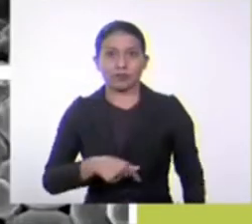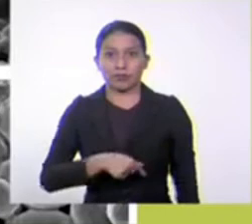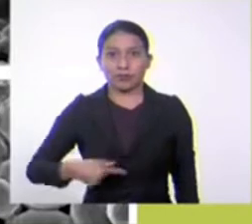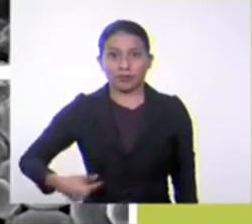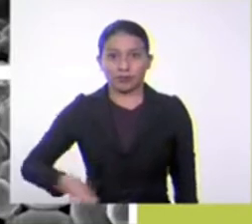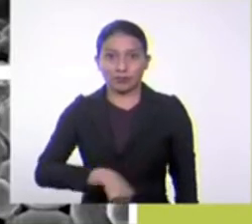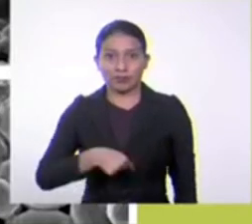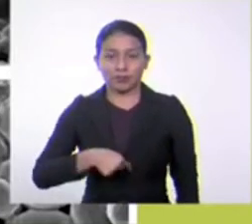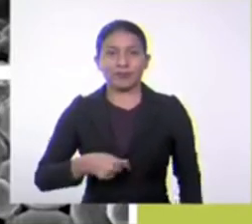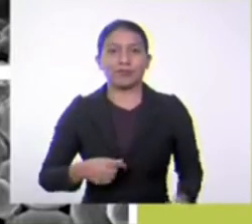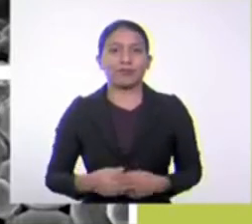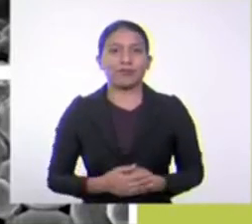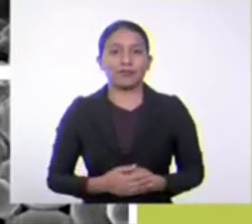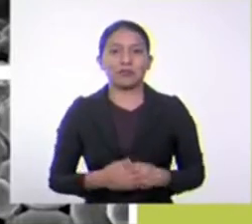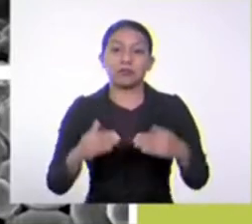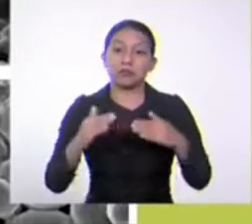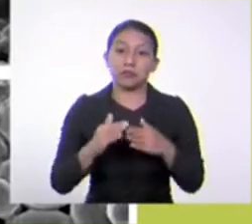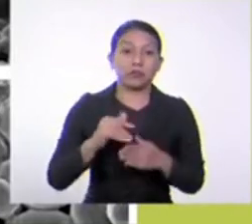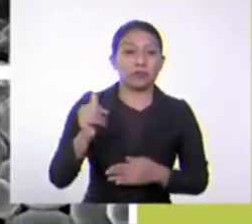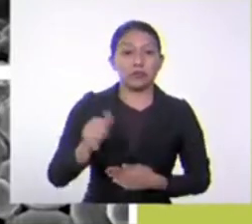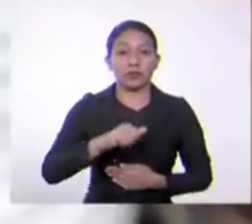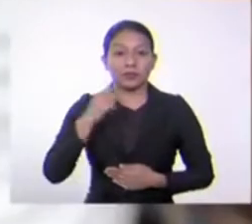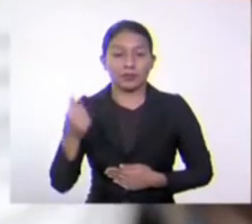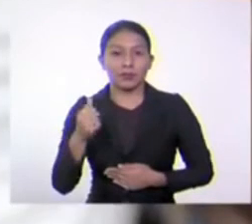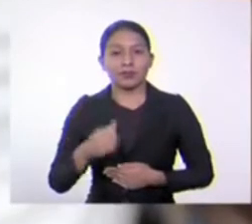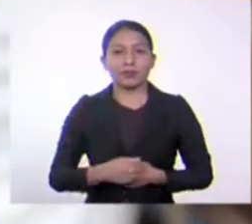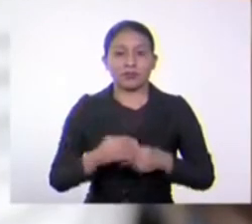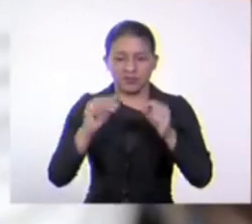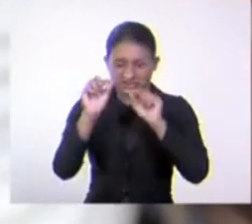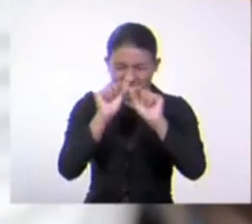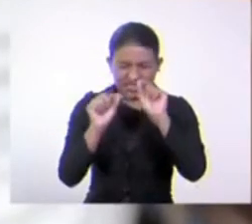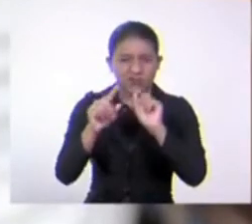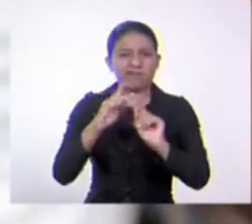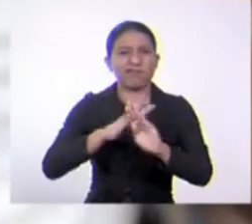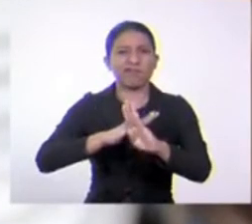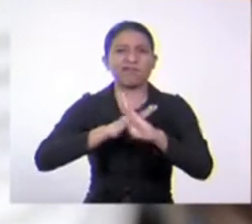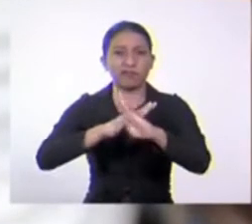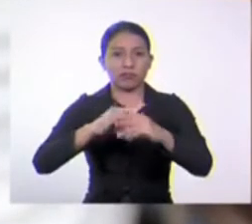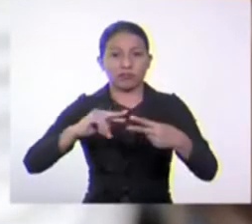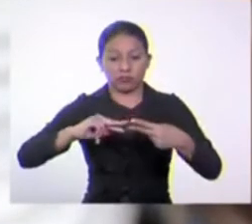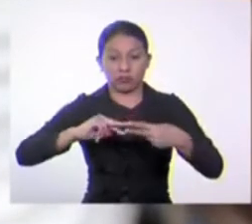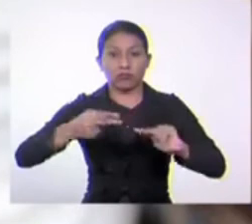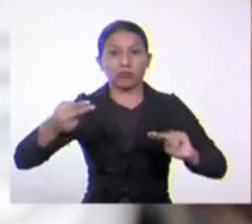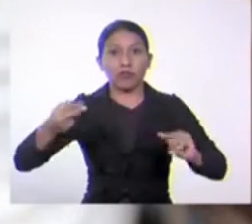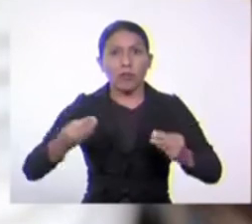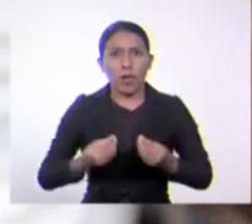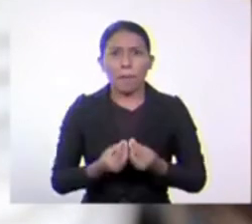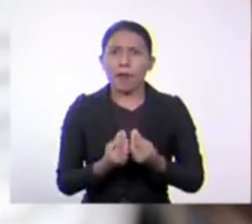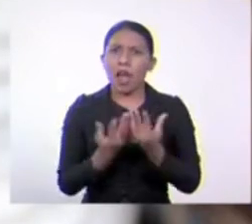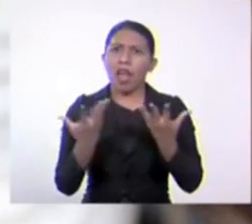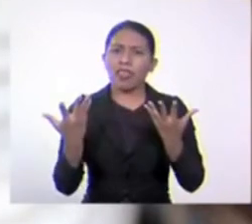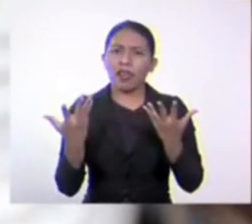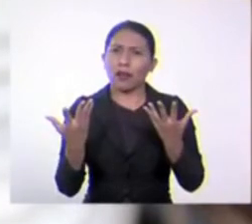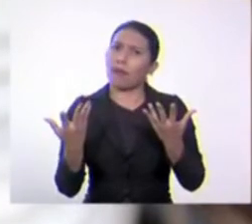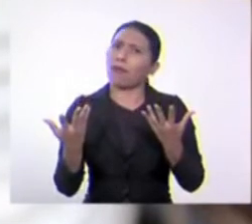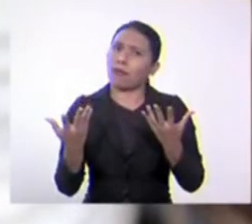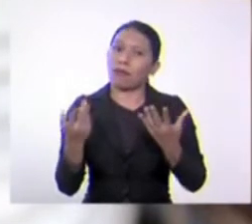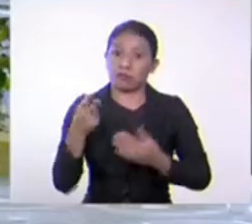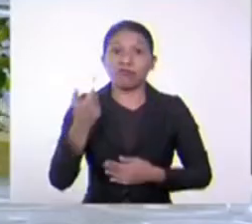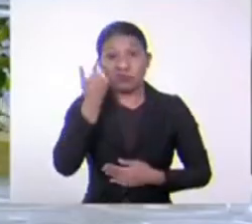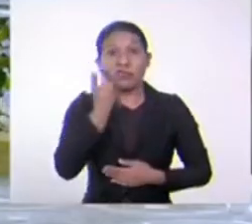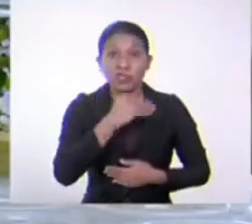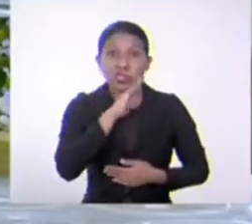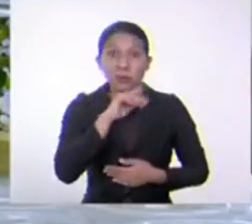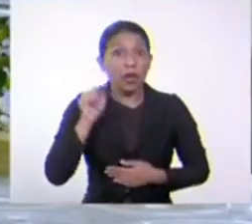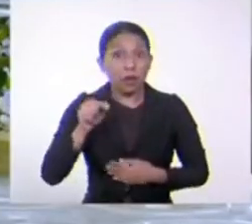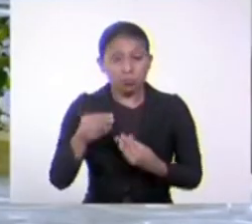ejemplo, Rhizobium radiobacter tiene la capacidad de editar el ADN de las plantas. Normalmente esto es una enfermedad,